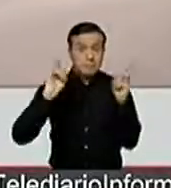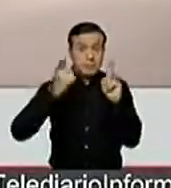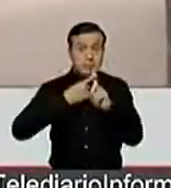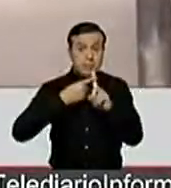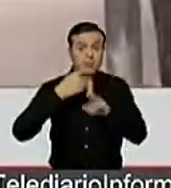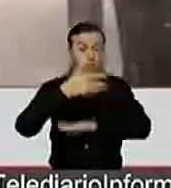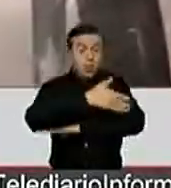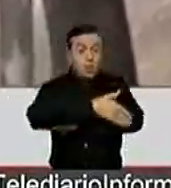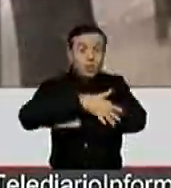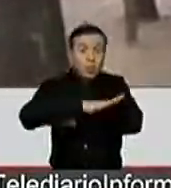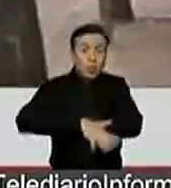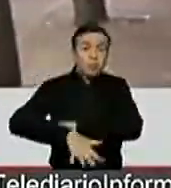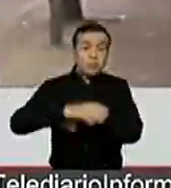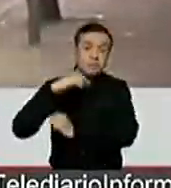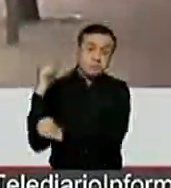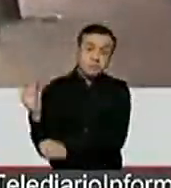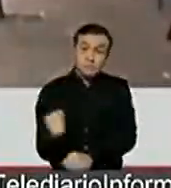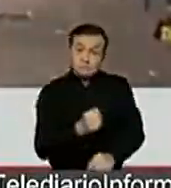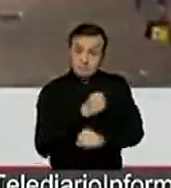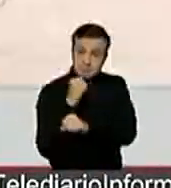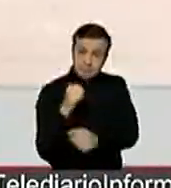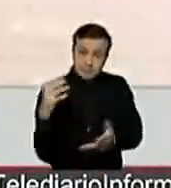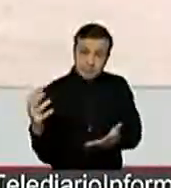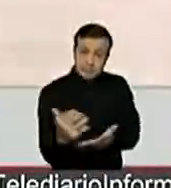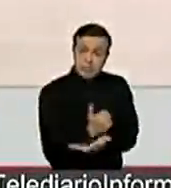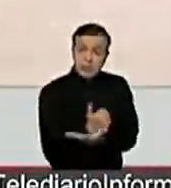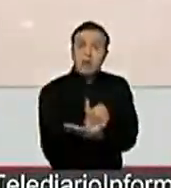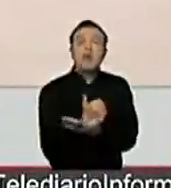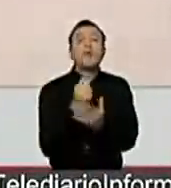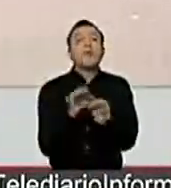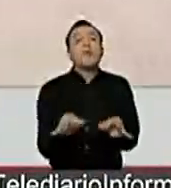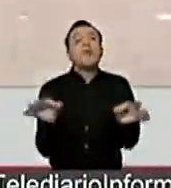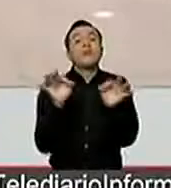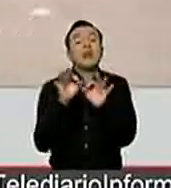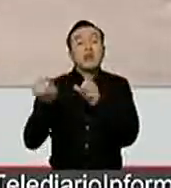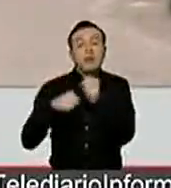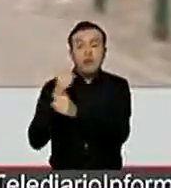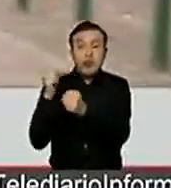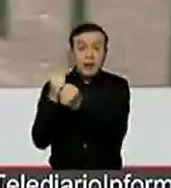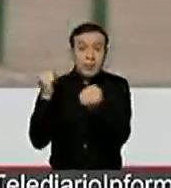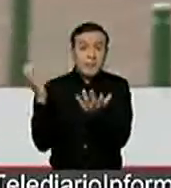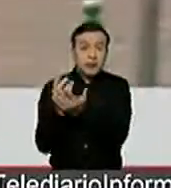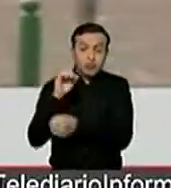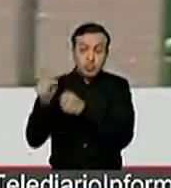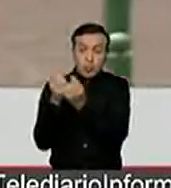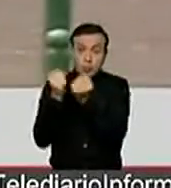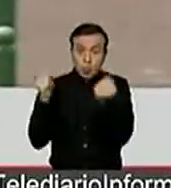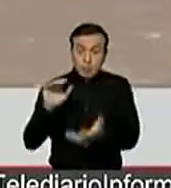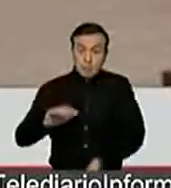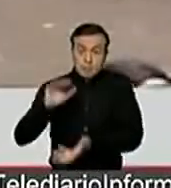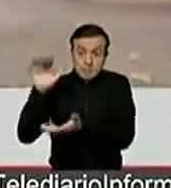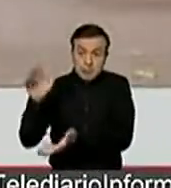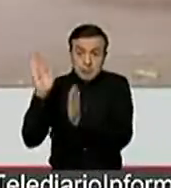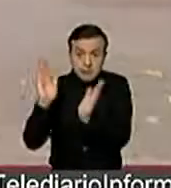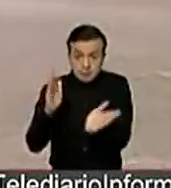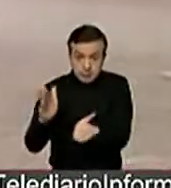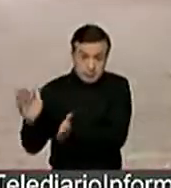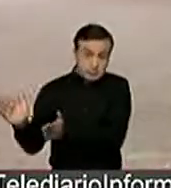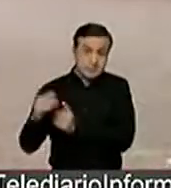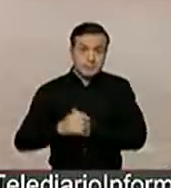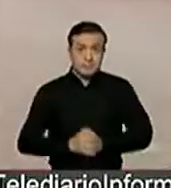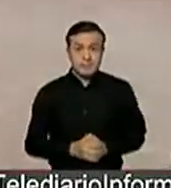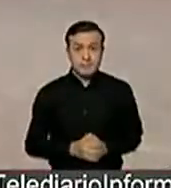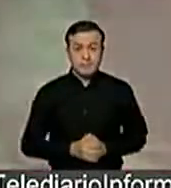de espacios públicos. Emaseo recomienda mantener las fundas bien cerradas y en lugares adecuados.